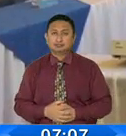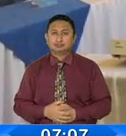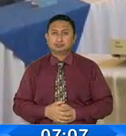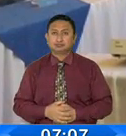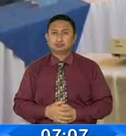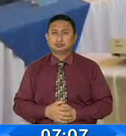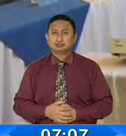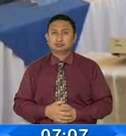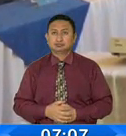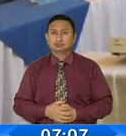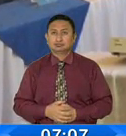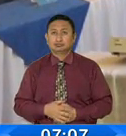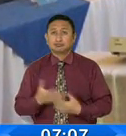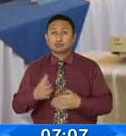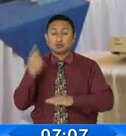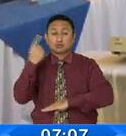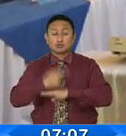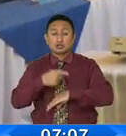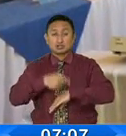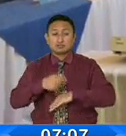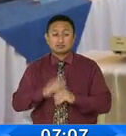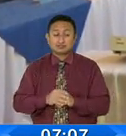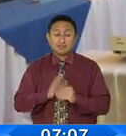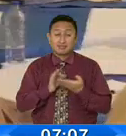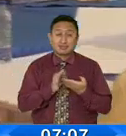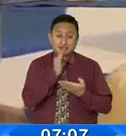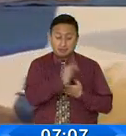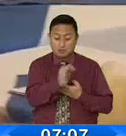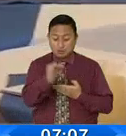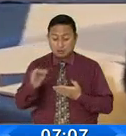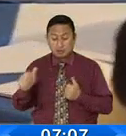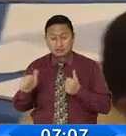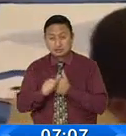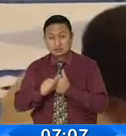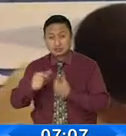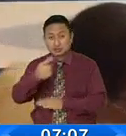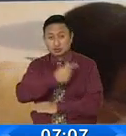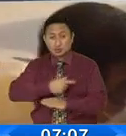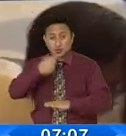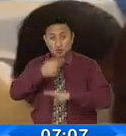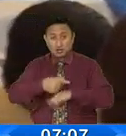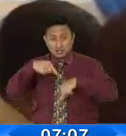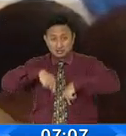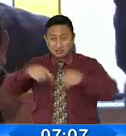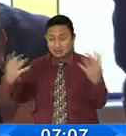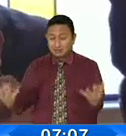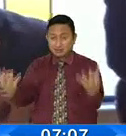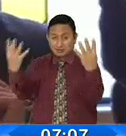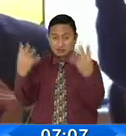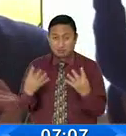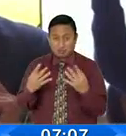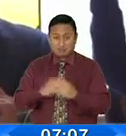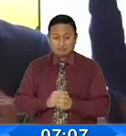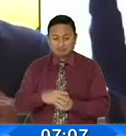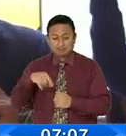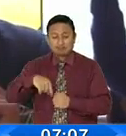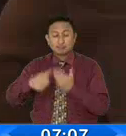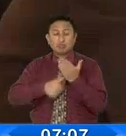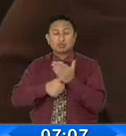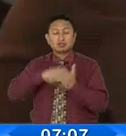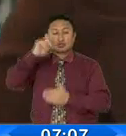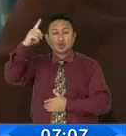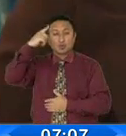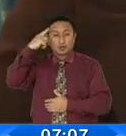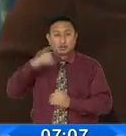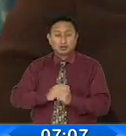Fue una jornada en la que los alcaldes de cada uno de los cantones que conforman la provincia del Guayas expusieron al ministro de Gobierno